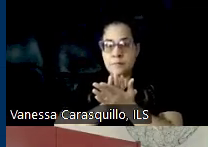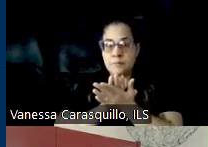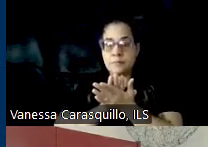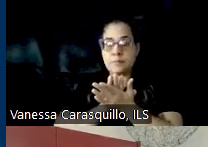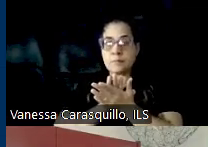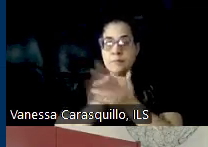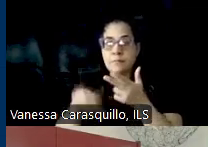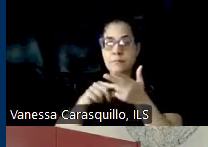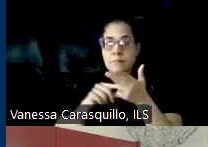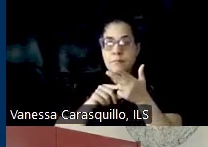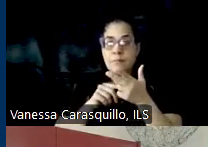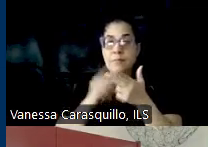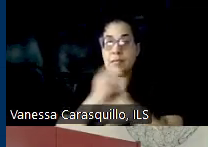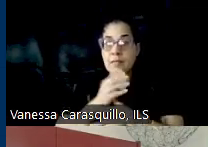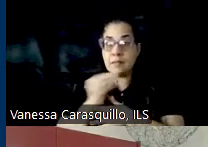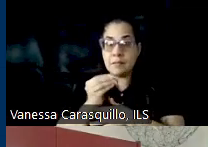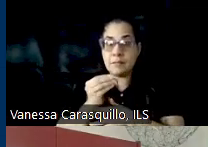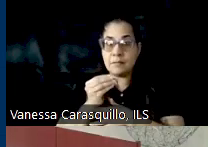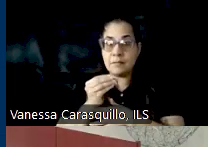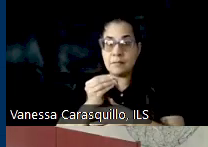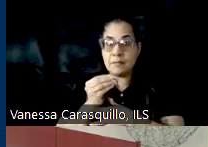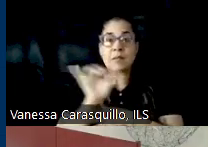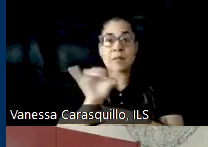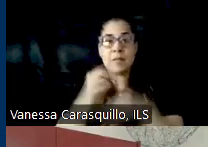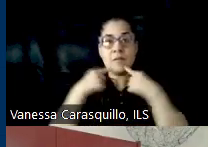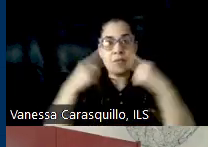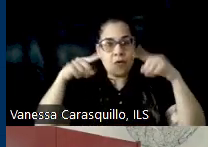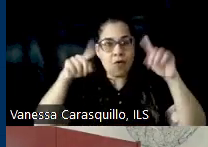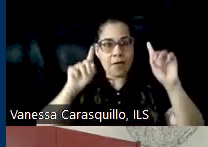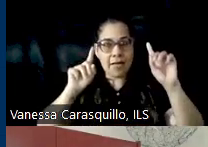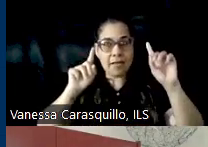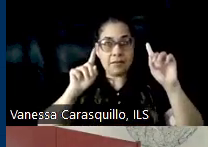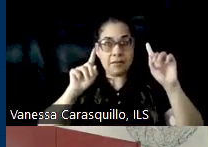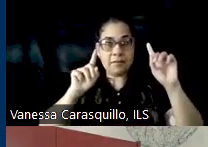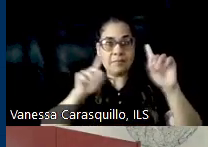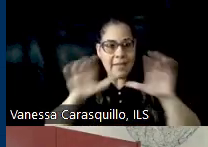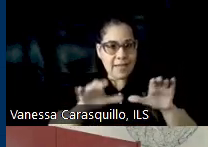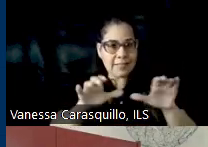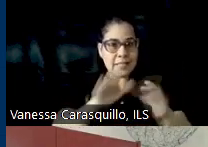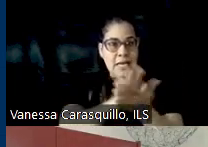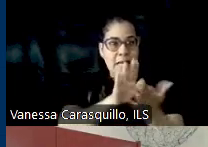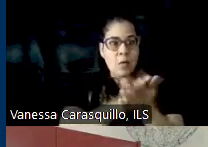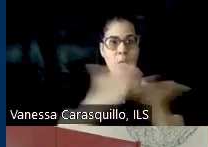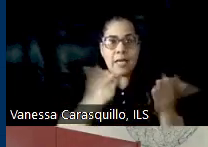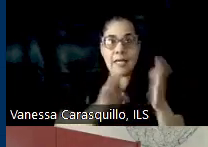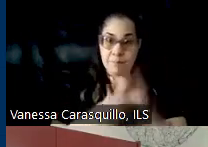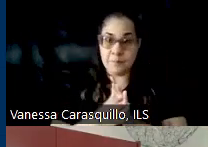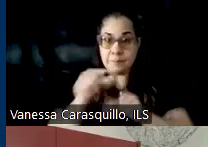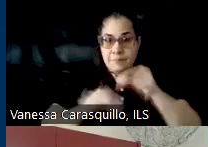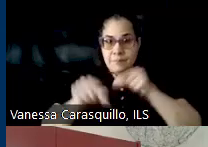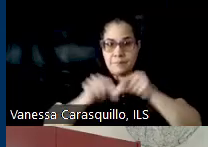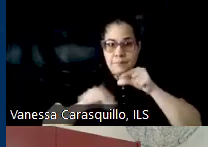y desde el punto de vista de lograr lo que finalmente van a hacer en la escuela, que es desarrollar y potenciar sus